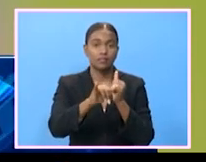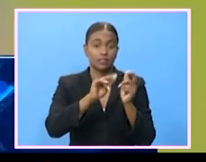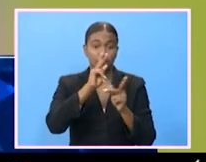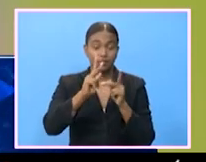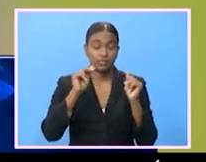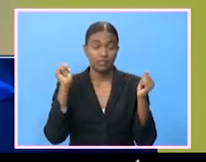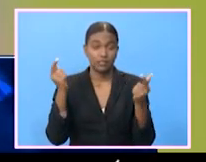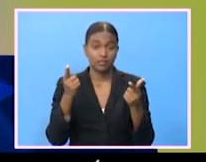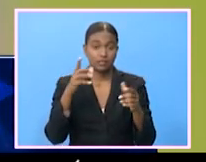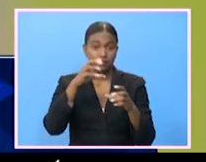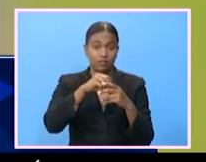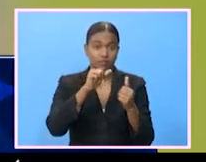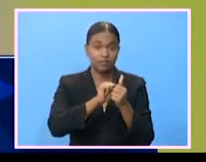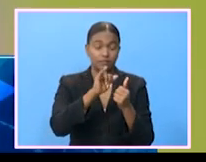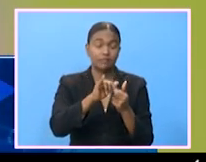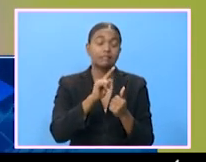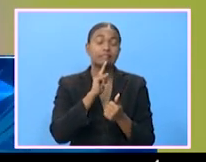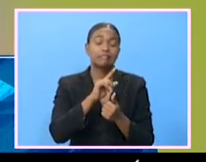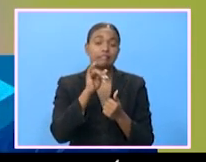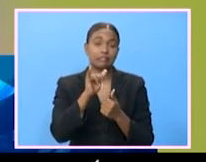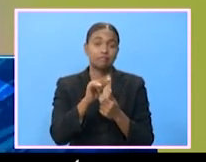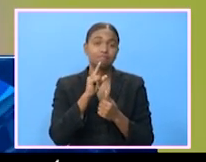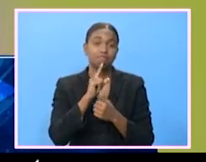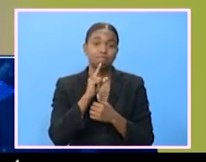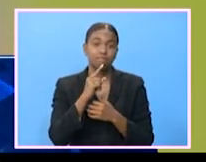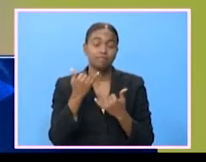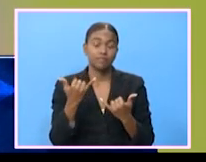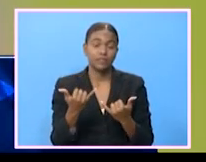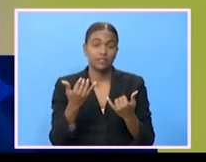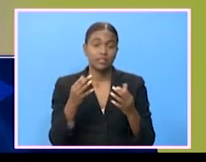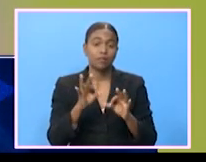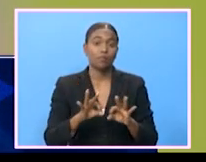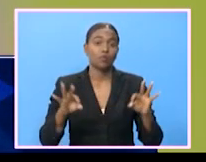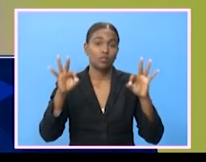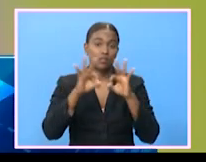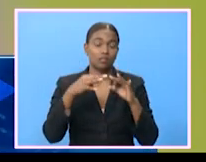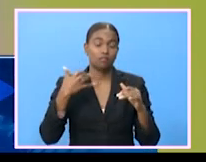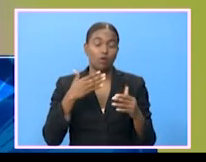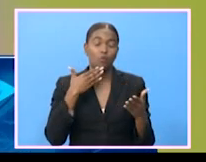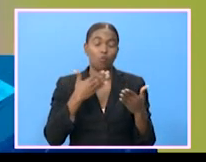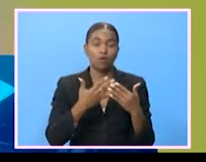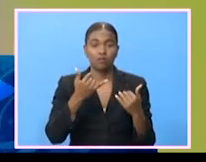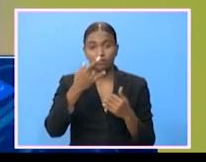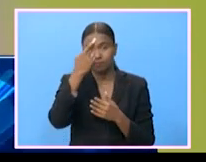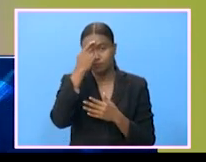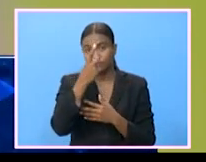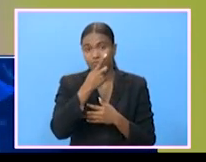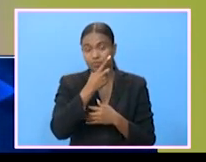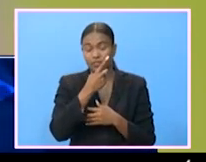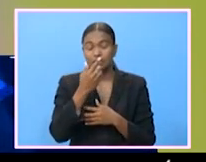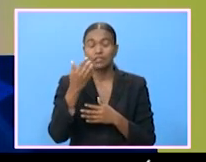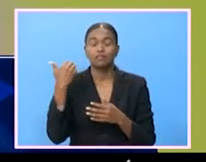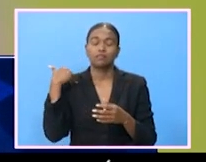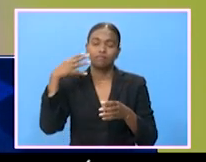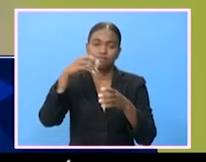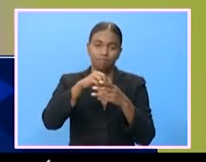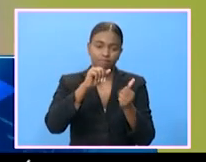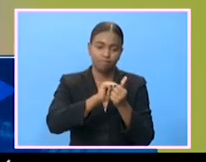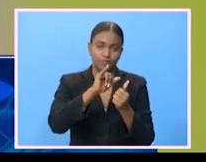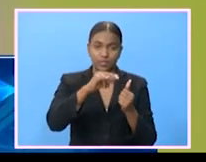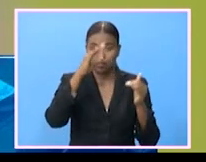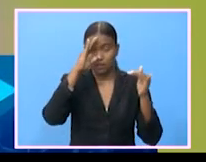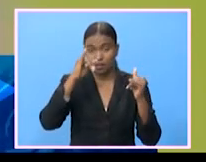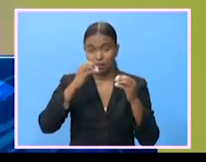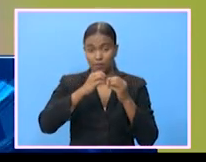personas involucradas, es algo verdaderamente impactante, y qué bueno que República Dominicana diga presente. Ojalá que